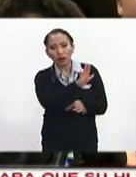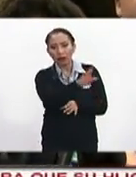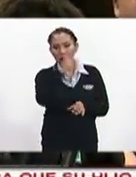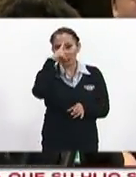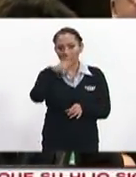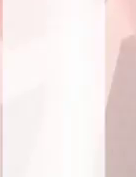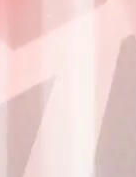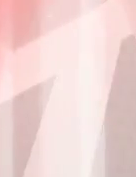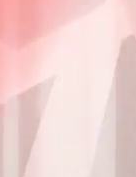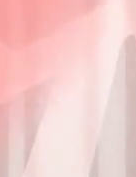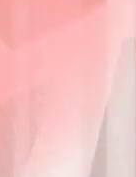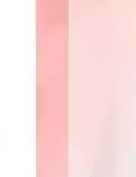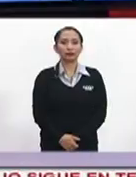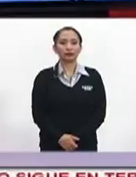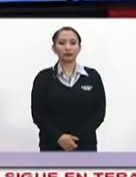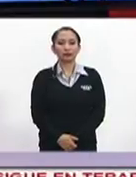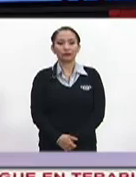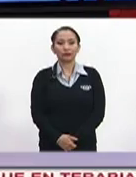y México.